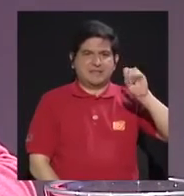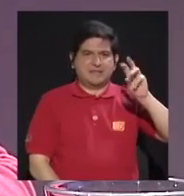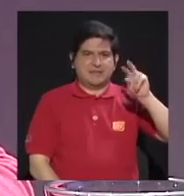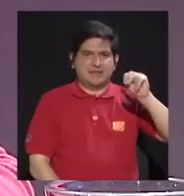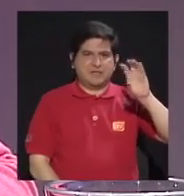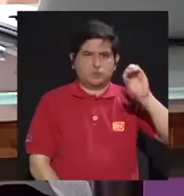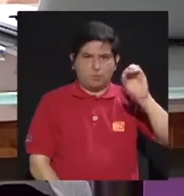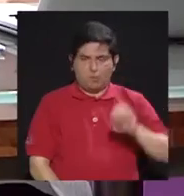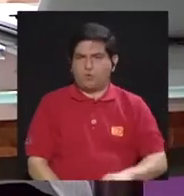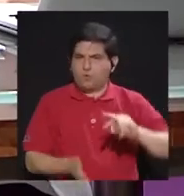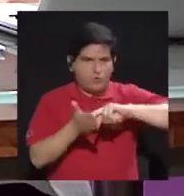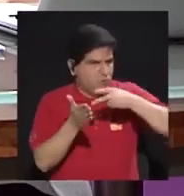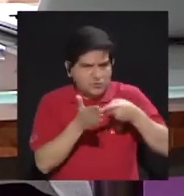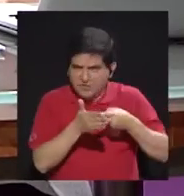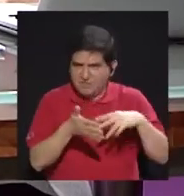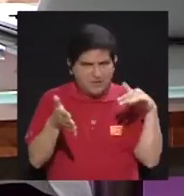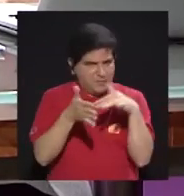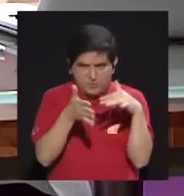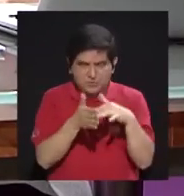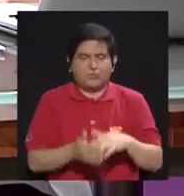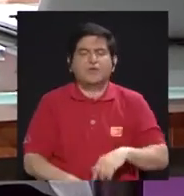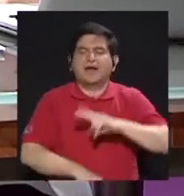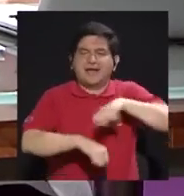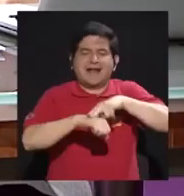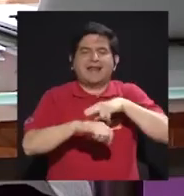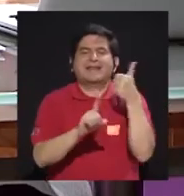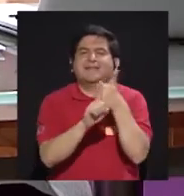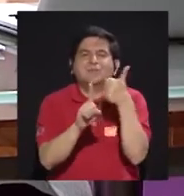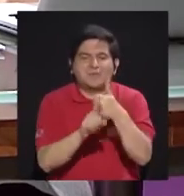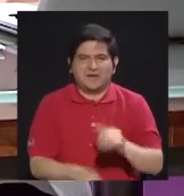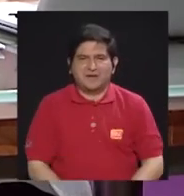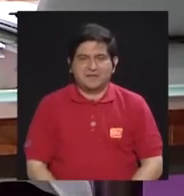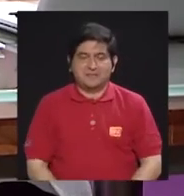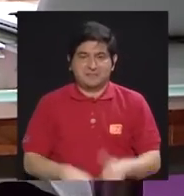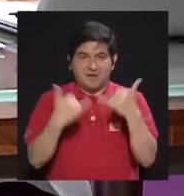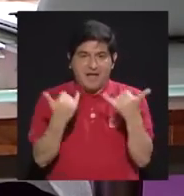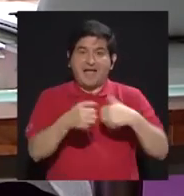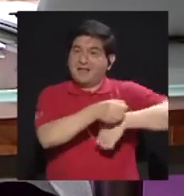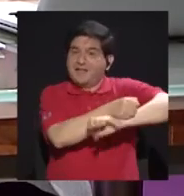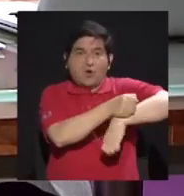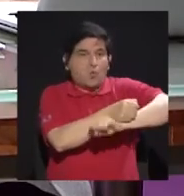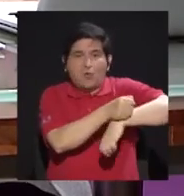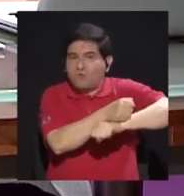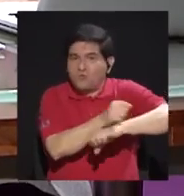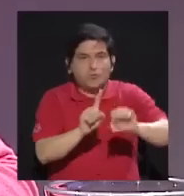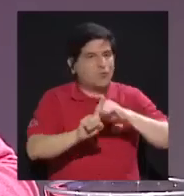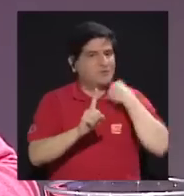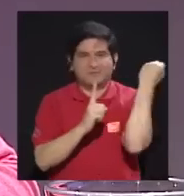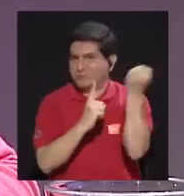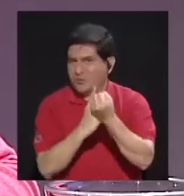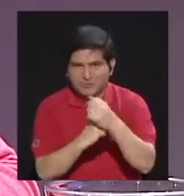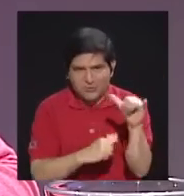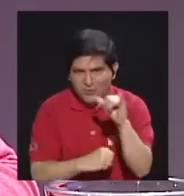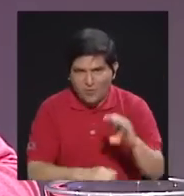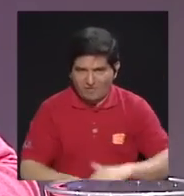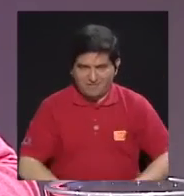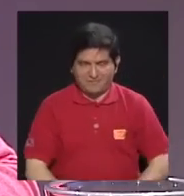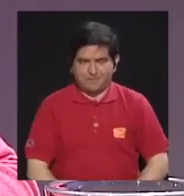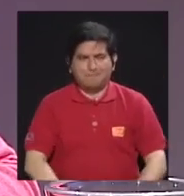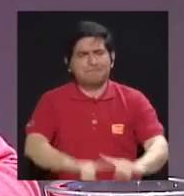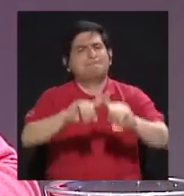sino sandinismo por naturaleza, el equivalente a lo que es aquí el fútbol, ¿verdad? Sin